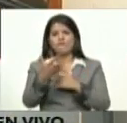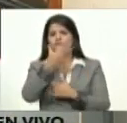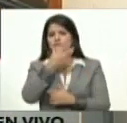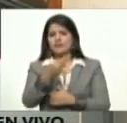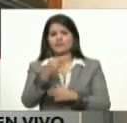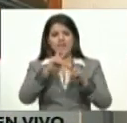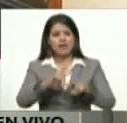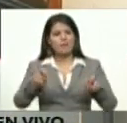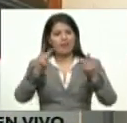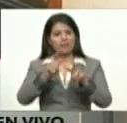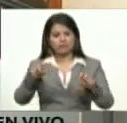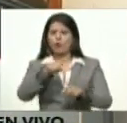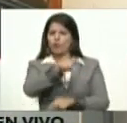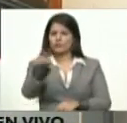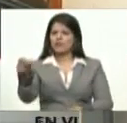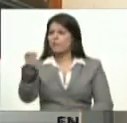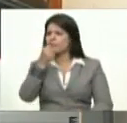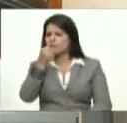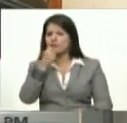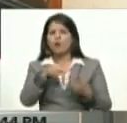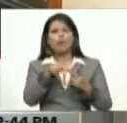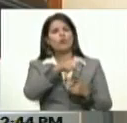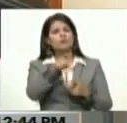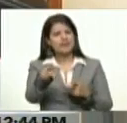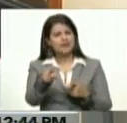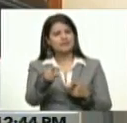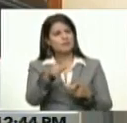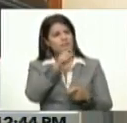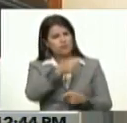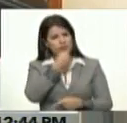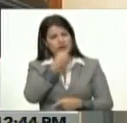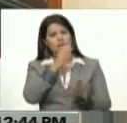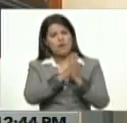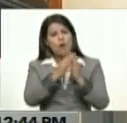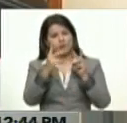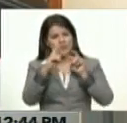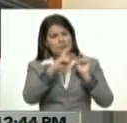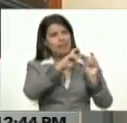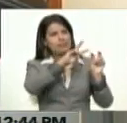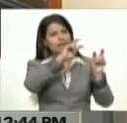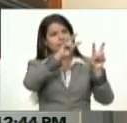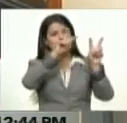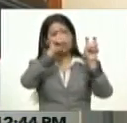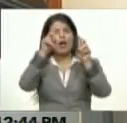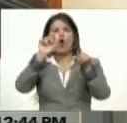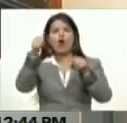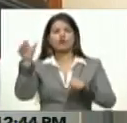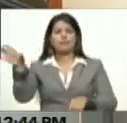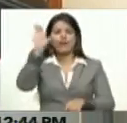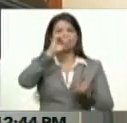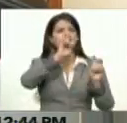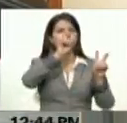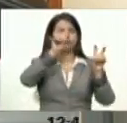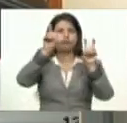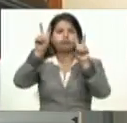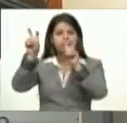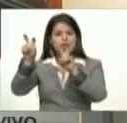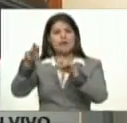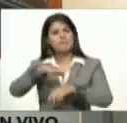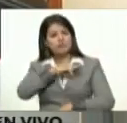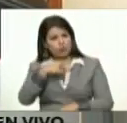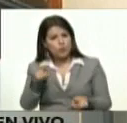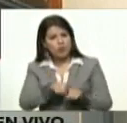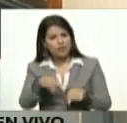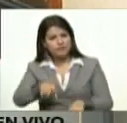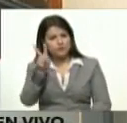investigación, bueno, que busquemos un parangón, que ubiquemos en algún país una misión, un